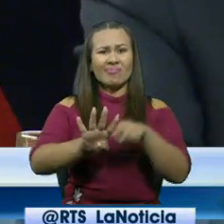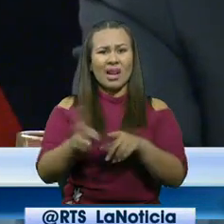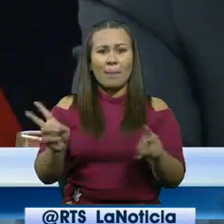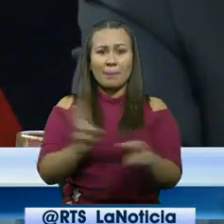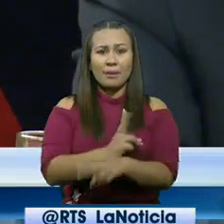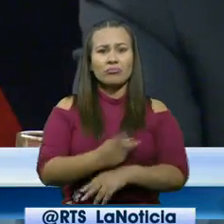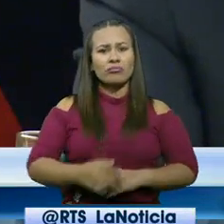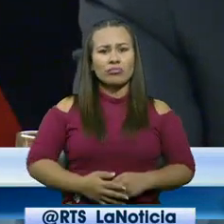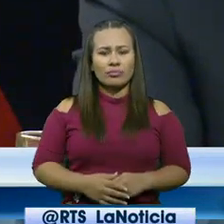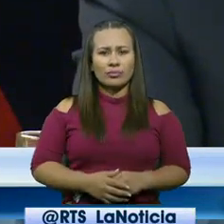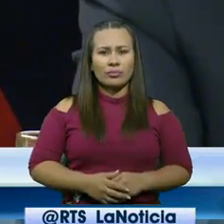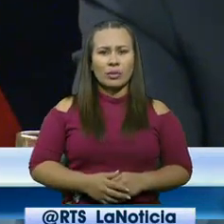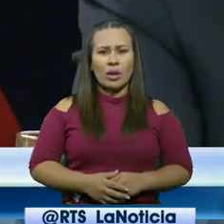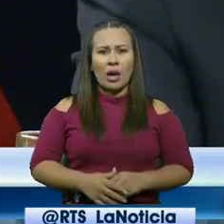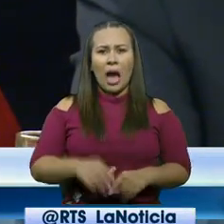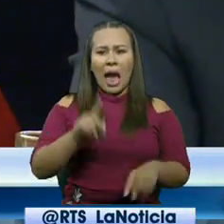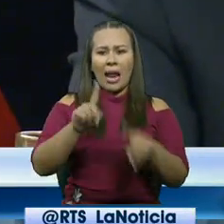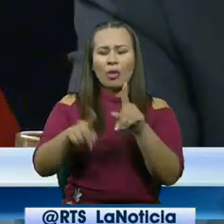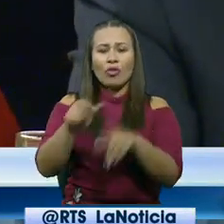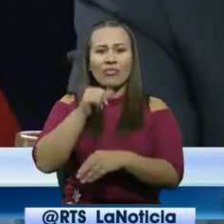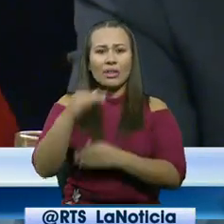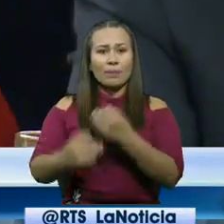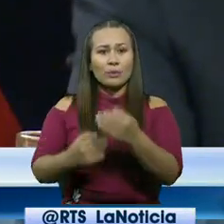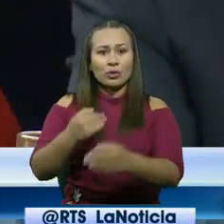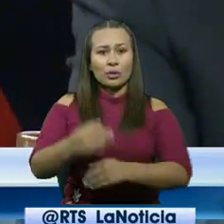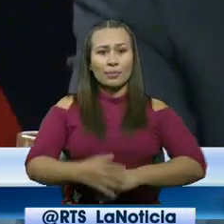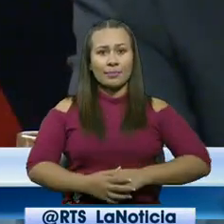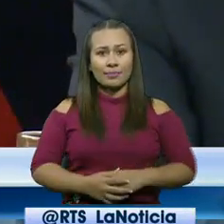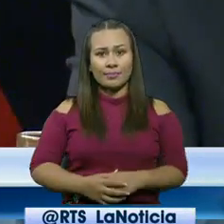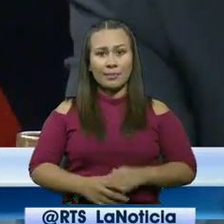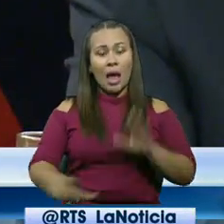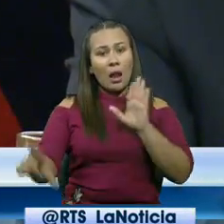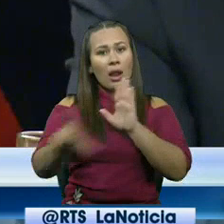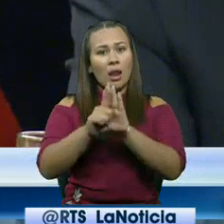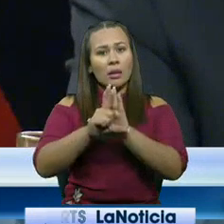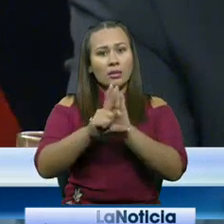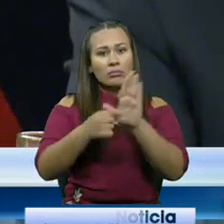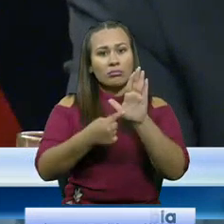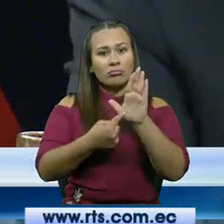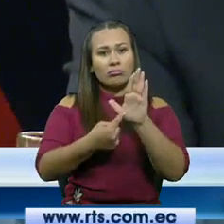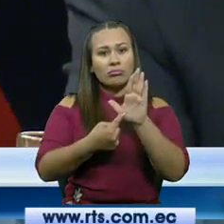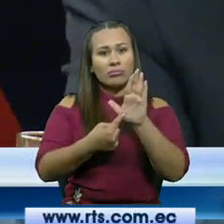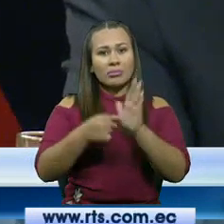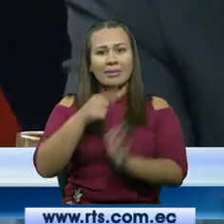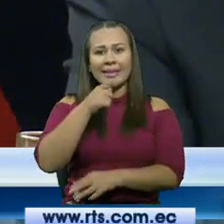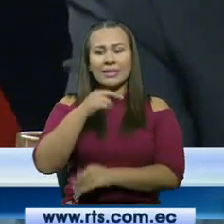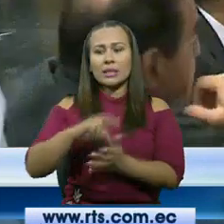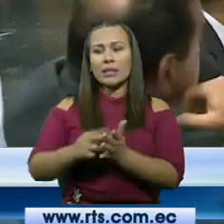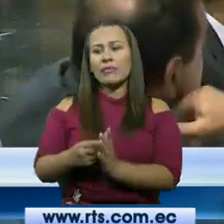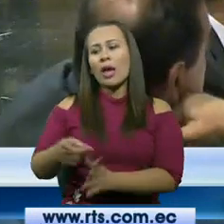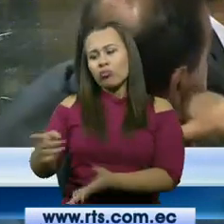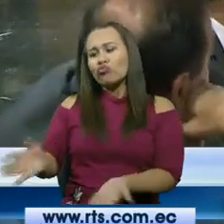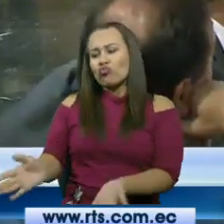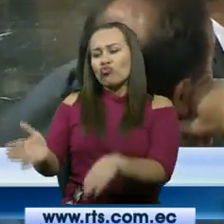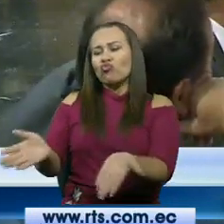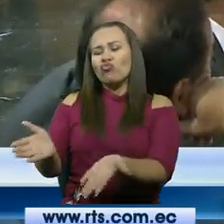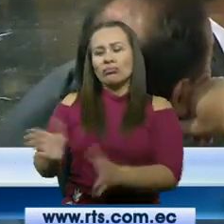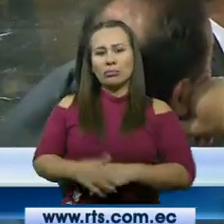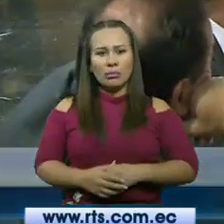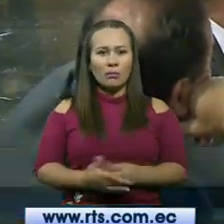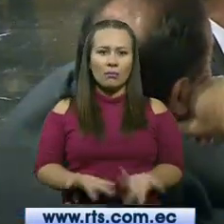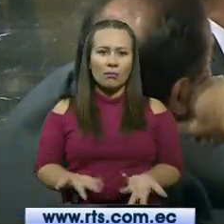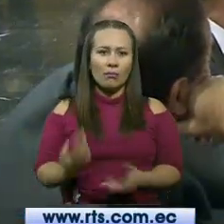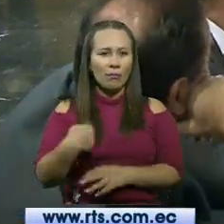no se apliquen ciertos procedimientos donde la ley alcahuetea la delincuencia. Esta es una